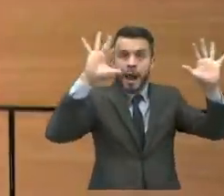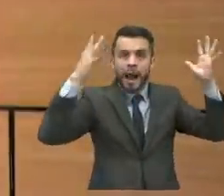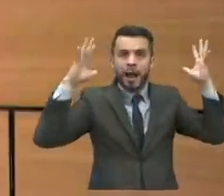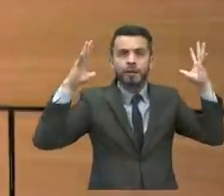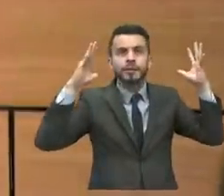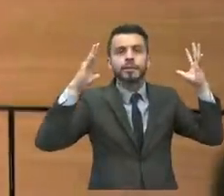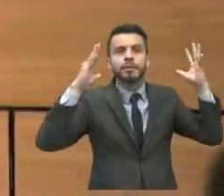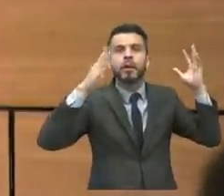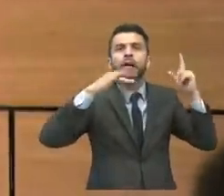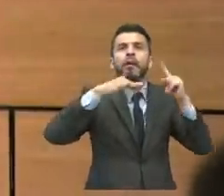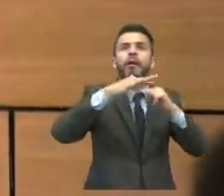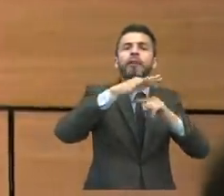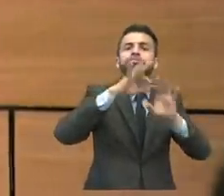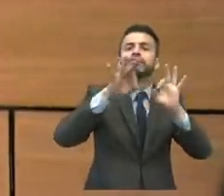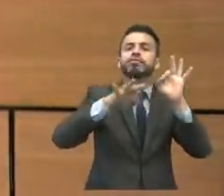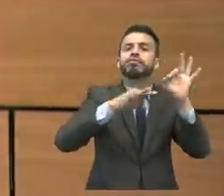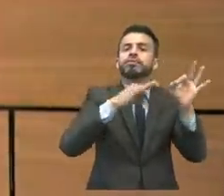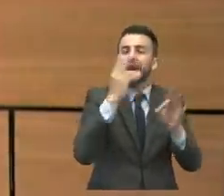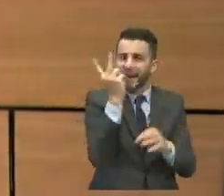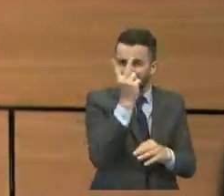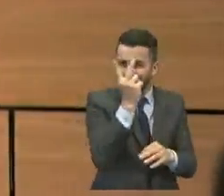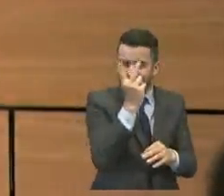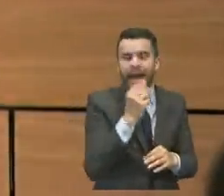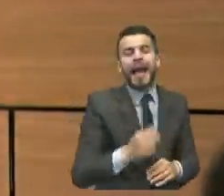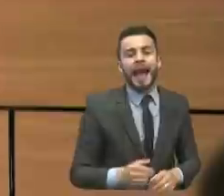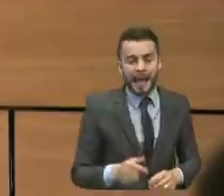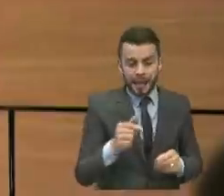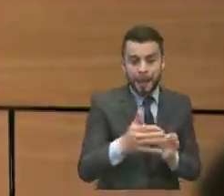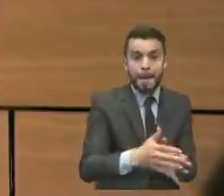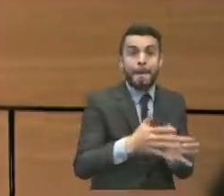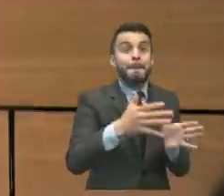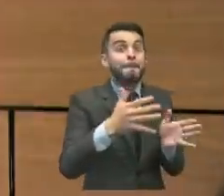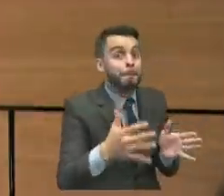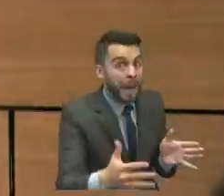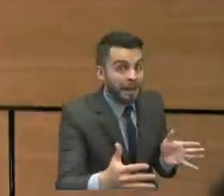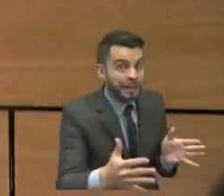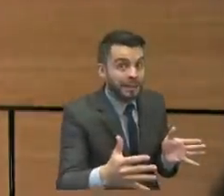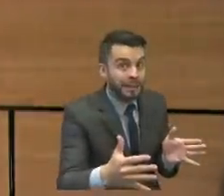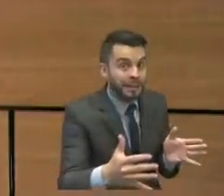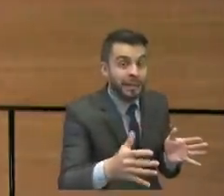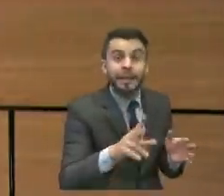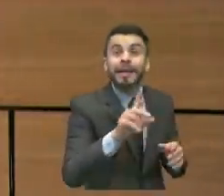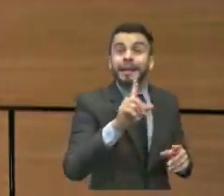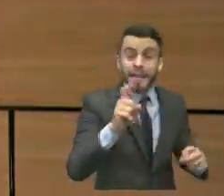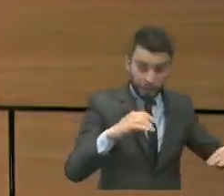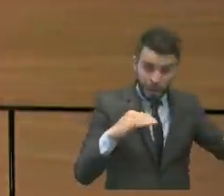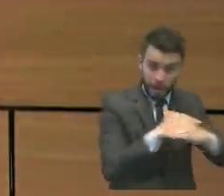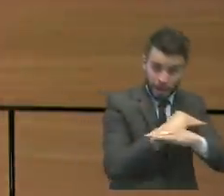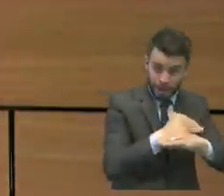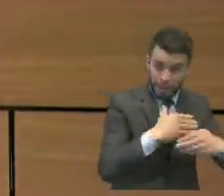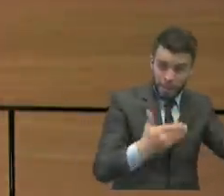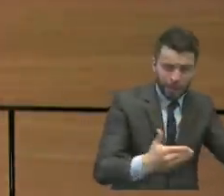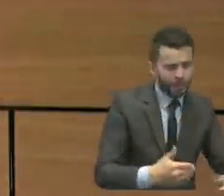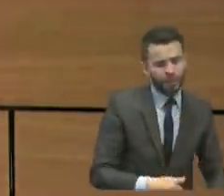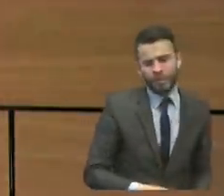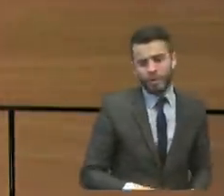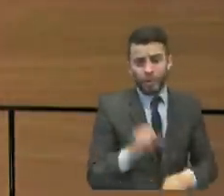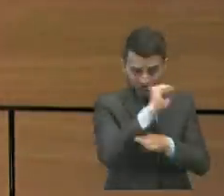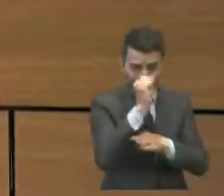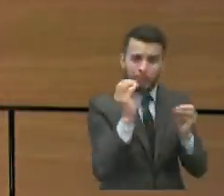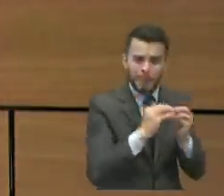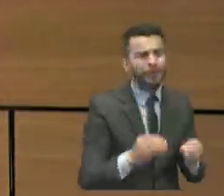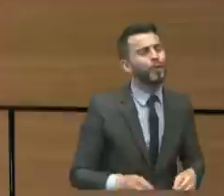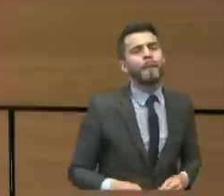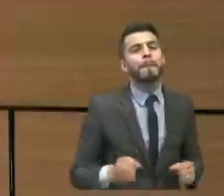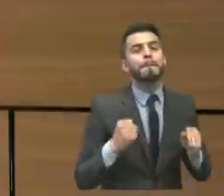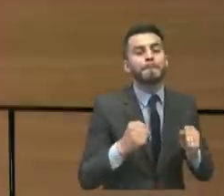y mejorando lo público masivo sin sacrificar nunca la movilidad de